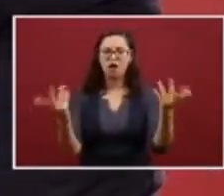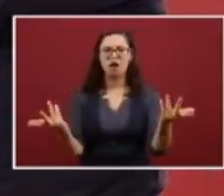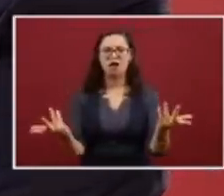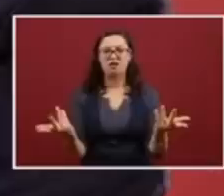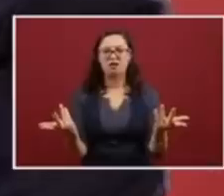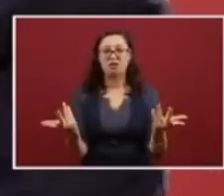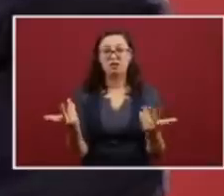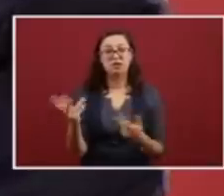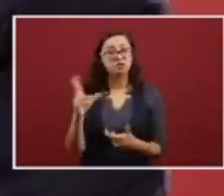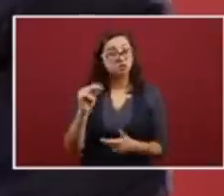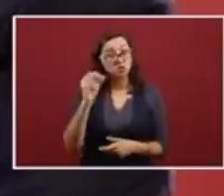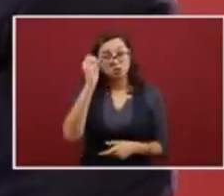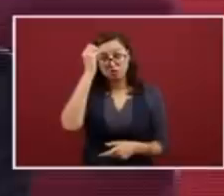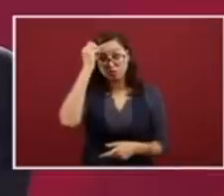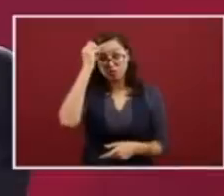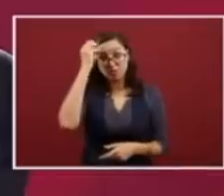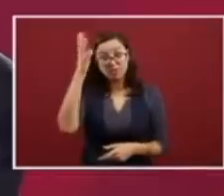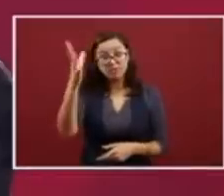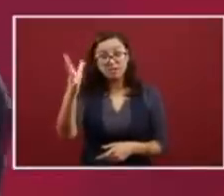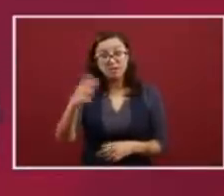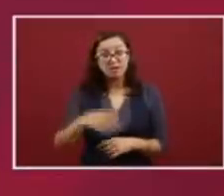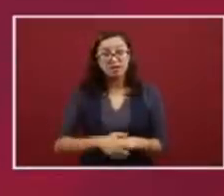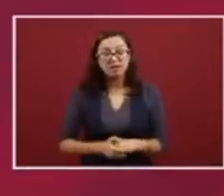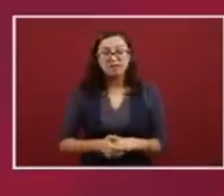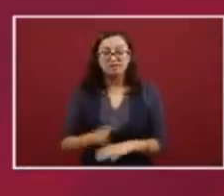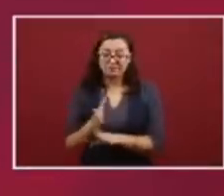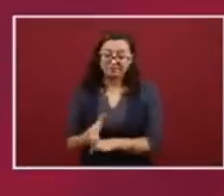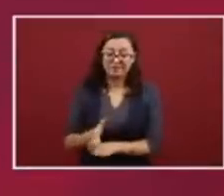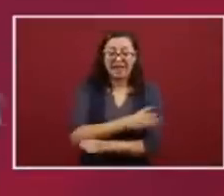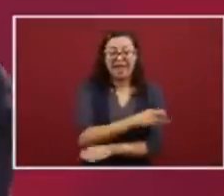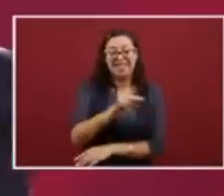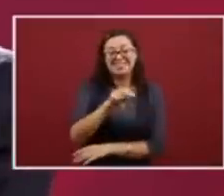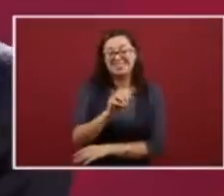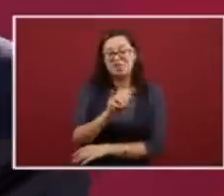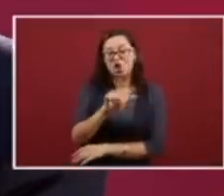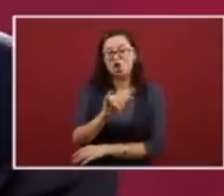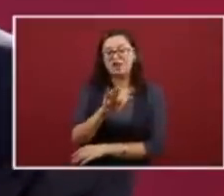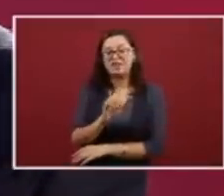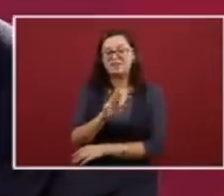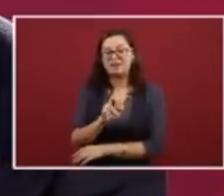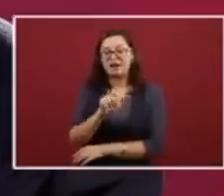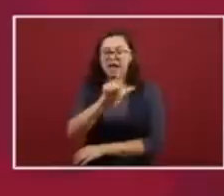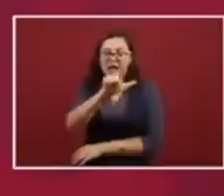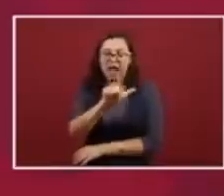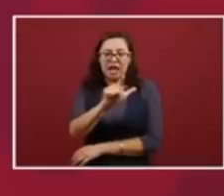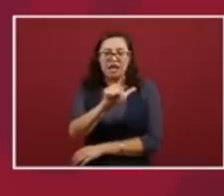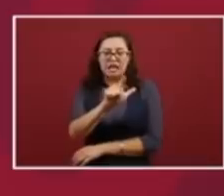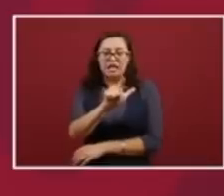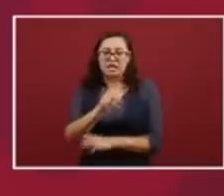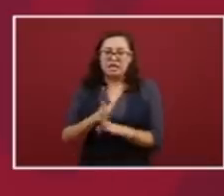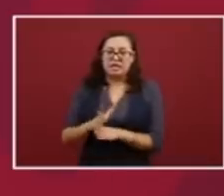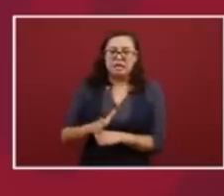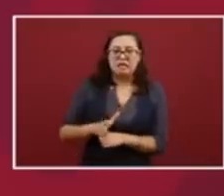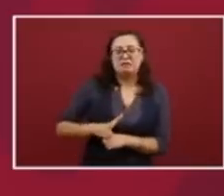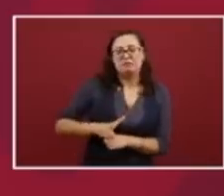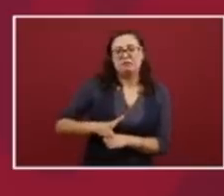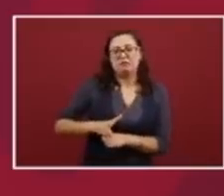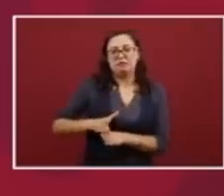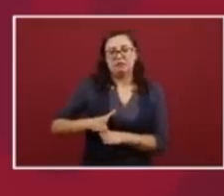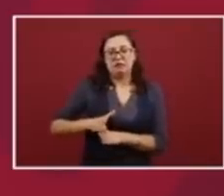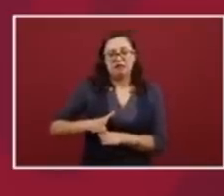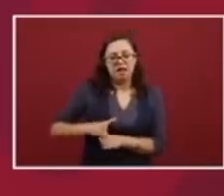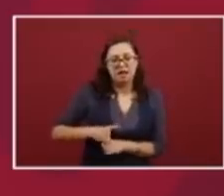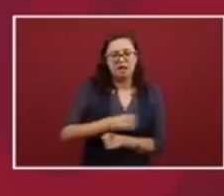no lo olviden con el régimen neoliberal defendido x